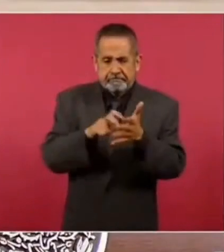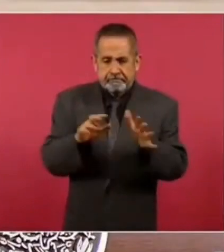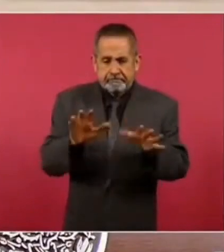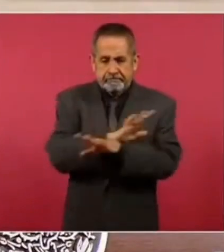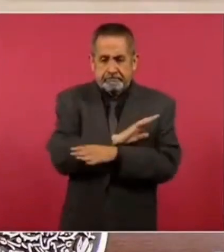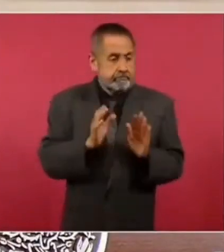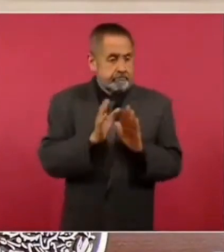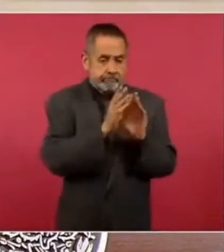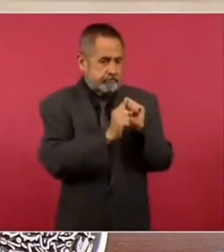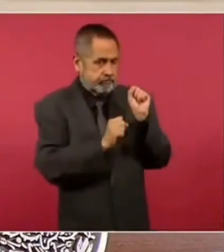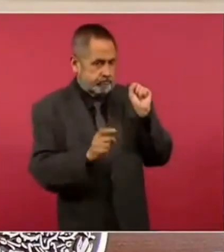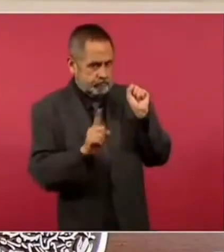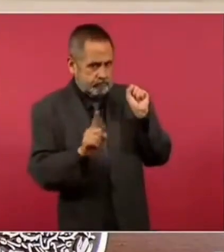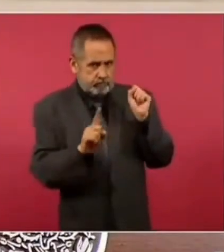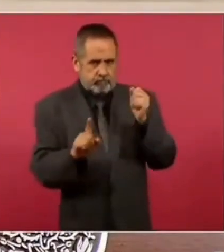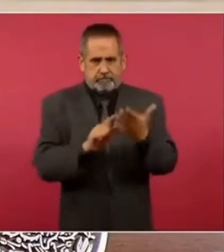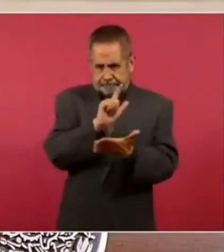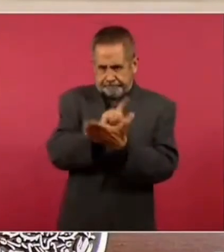la Constitución,